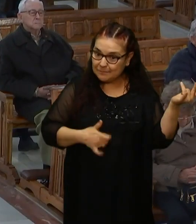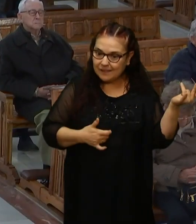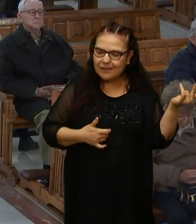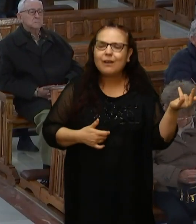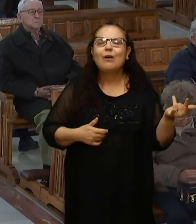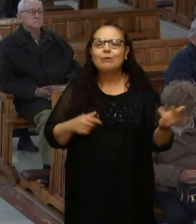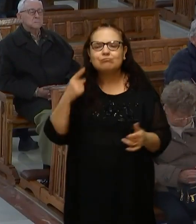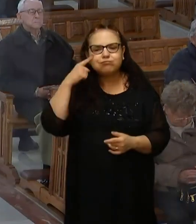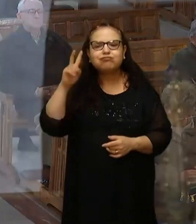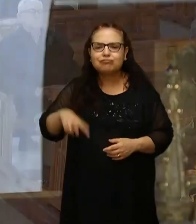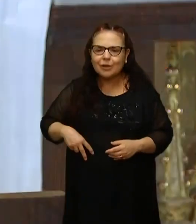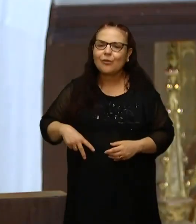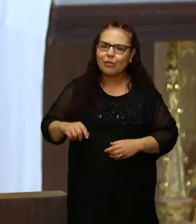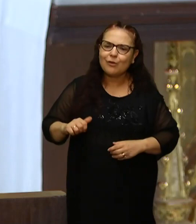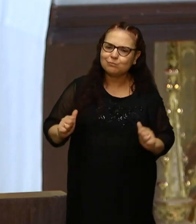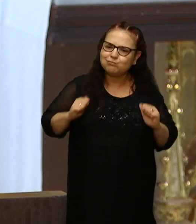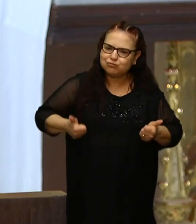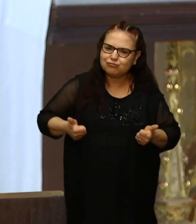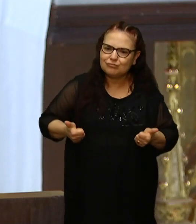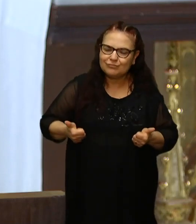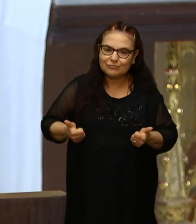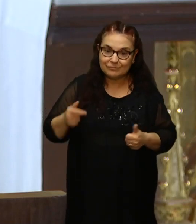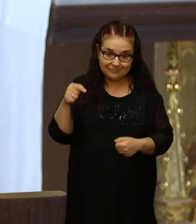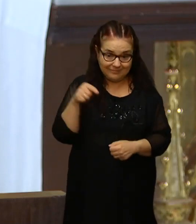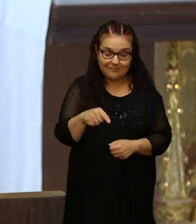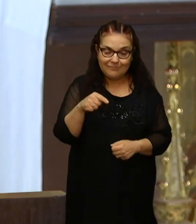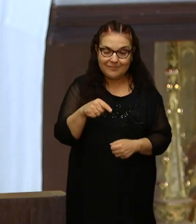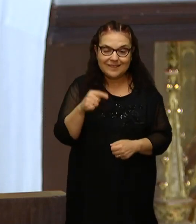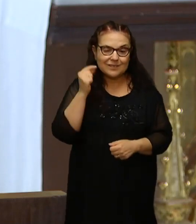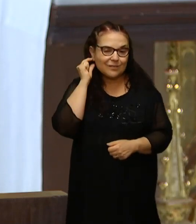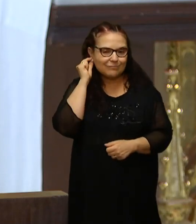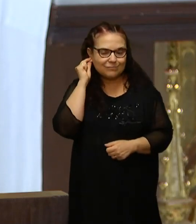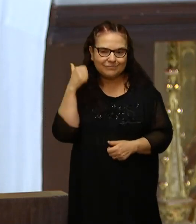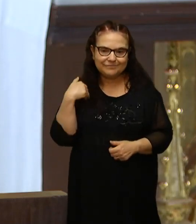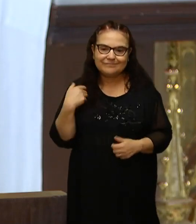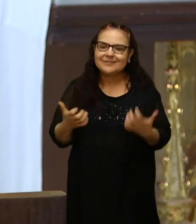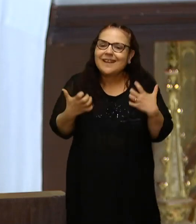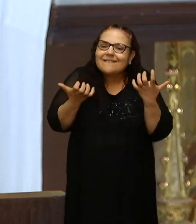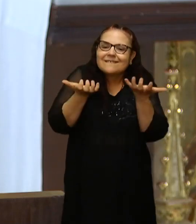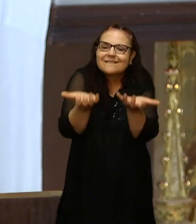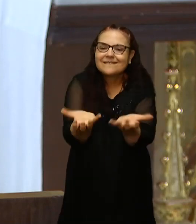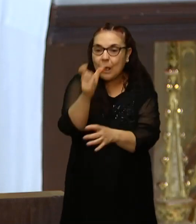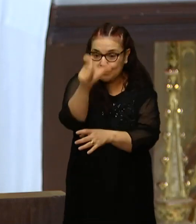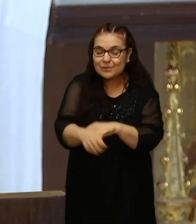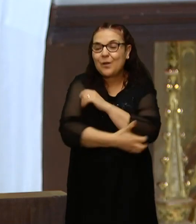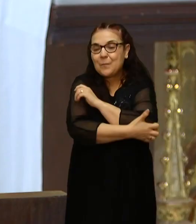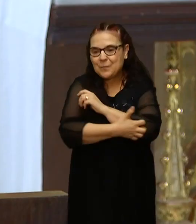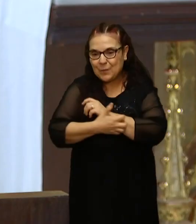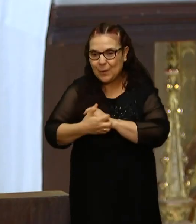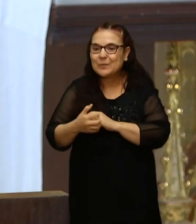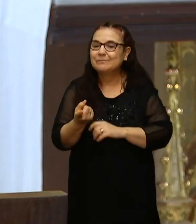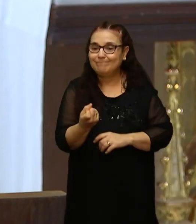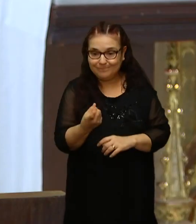reconoció desde el primer momento cómo ella se entregaba a los pobres, a los necesitados, a